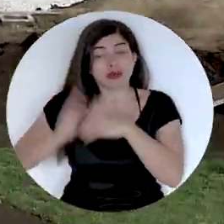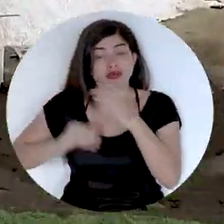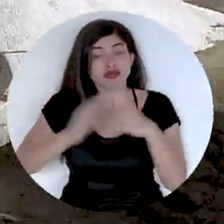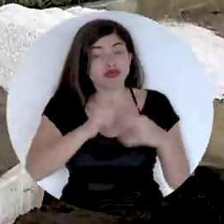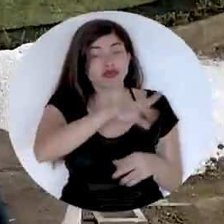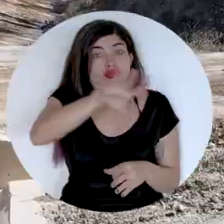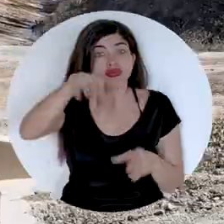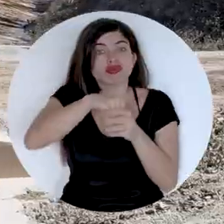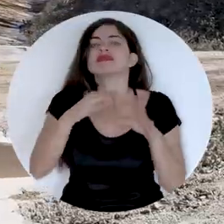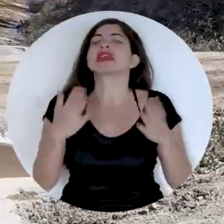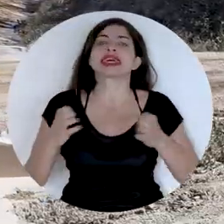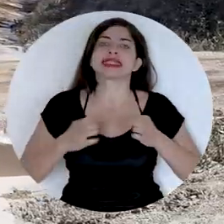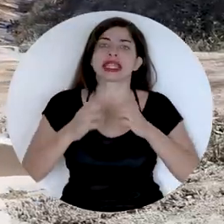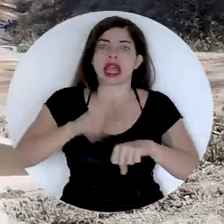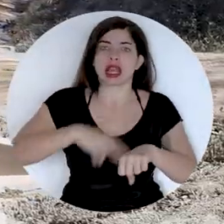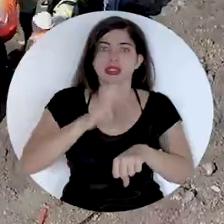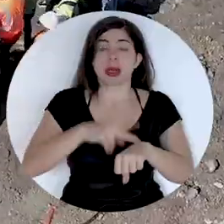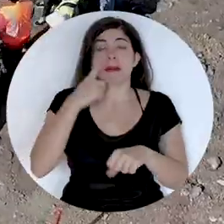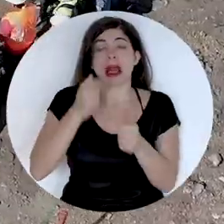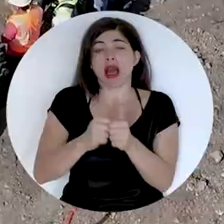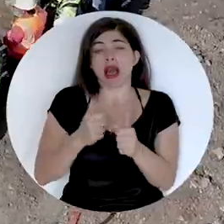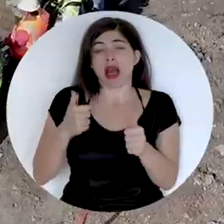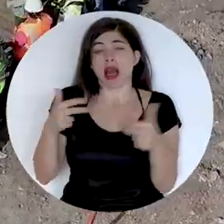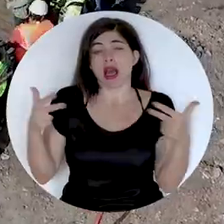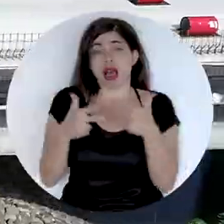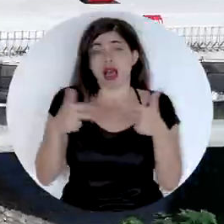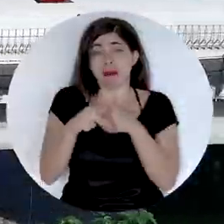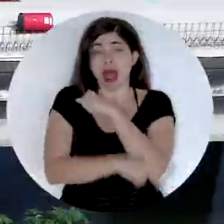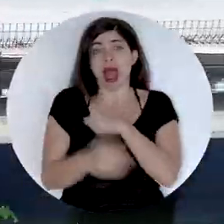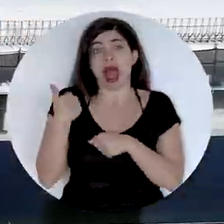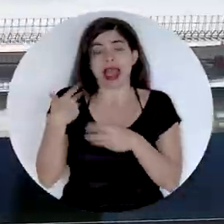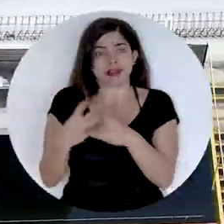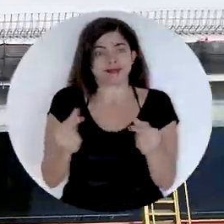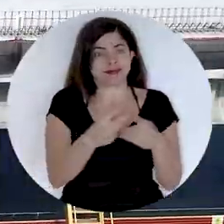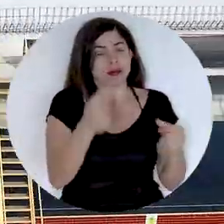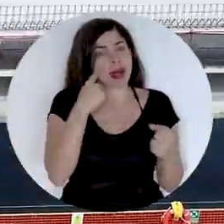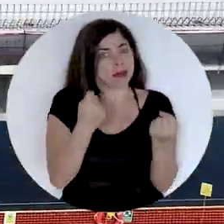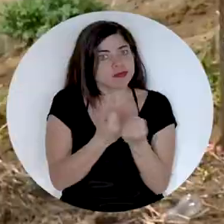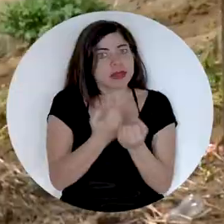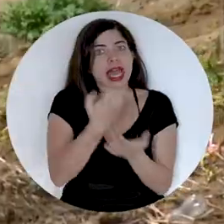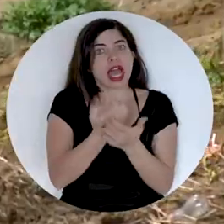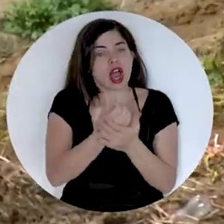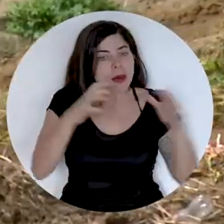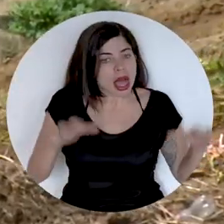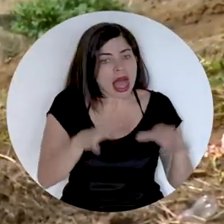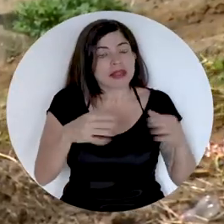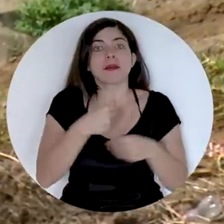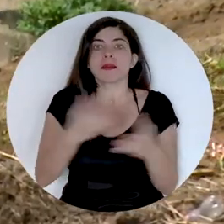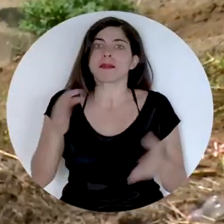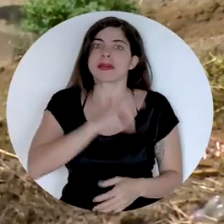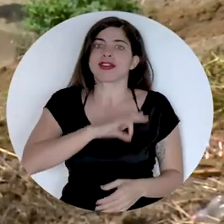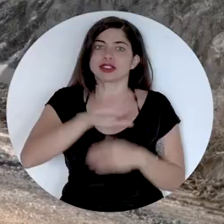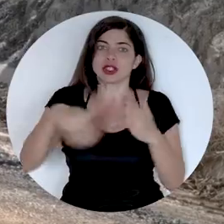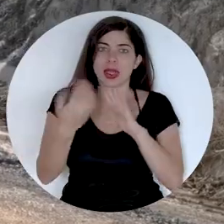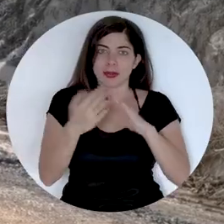hechos concretos. Todas estas obras forman parte de la Estrategia Nacional para superar el rezago vial que ha vivido el país, para así contribuir con la